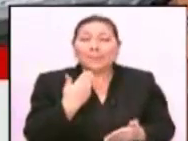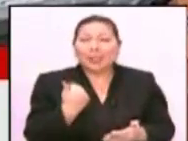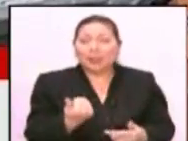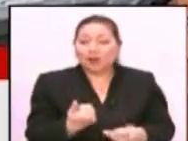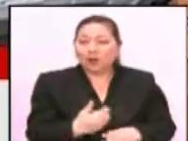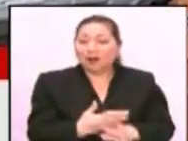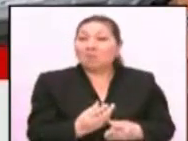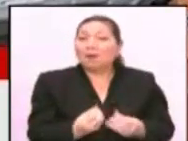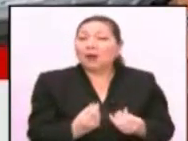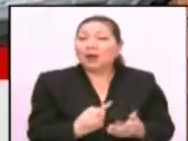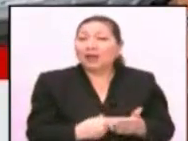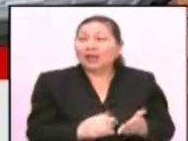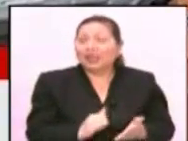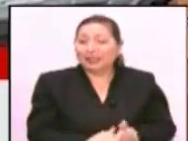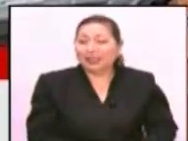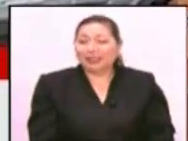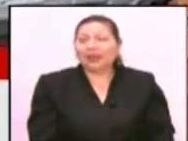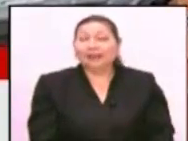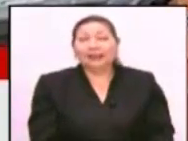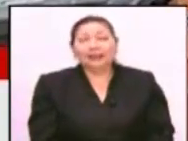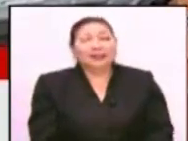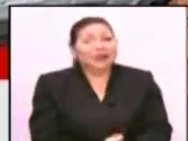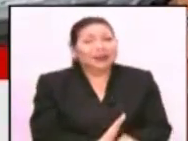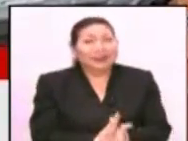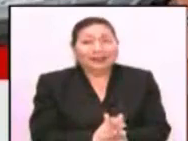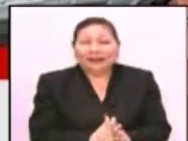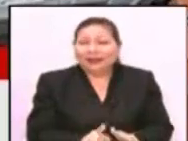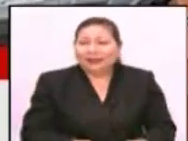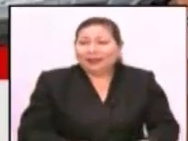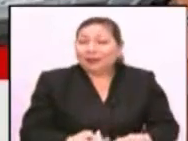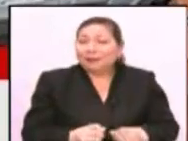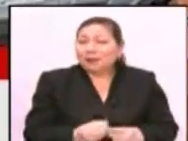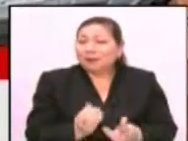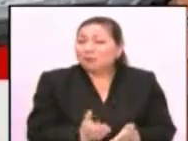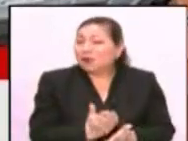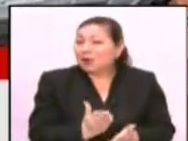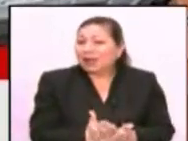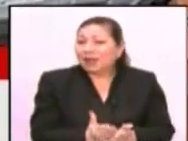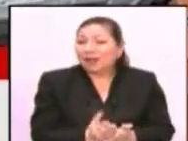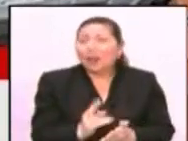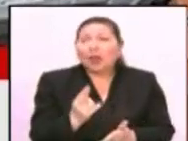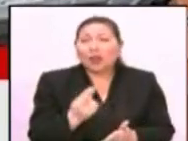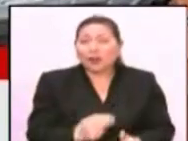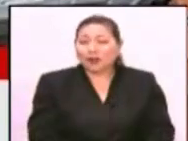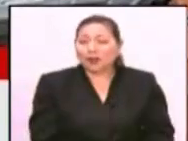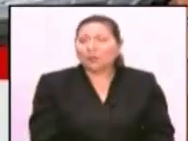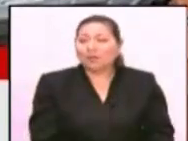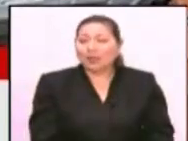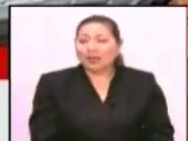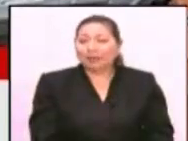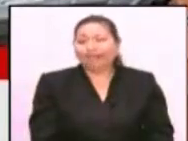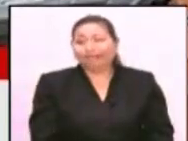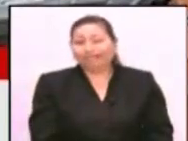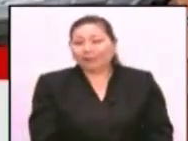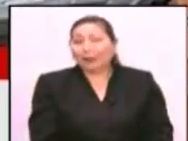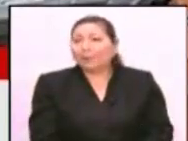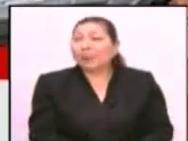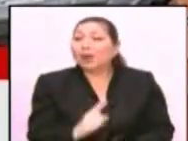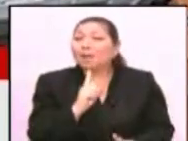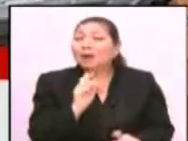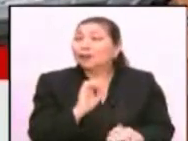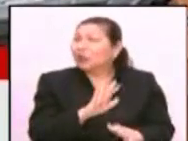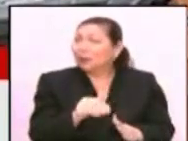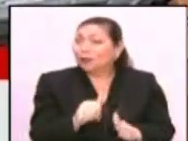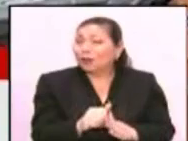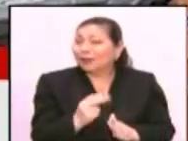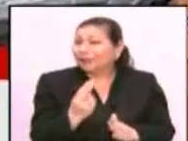una metodología, porque, digamos, nadie discute que el principal problema hoy en día en el Perú es la corrupción, pero la pregunta es si